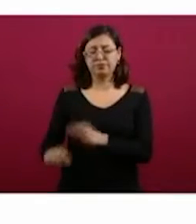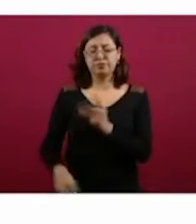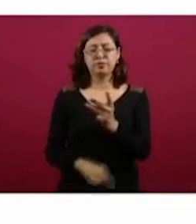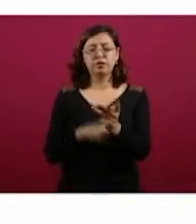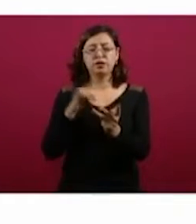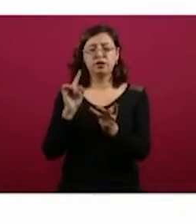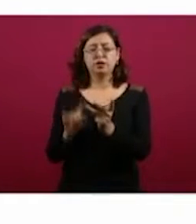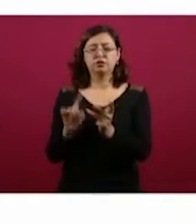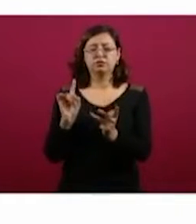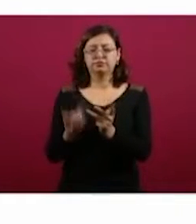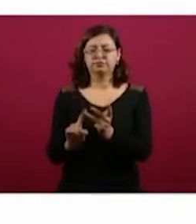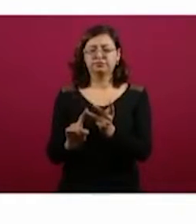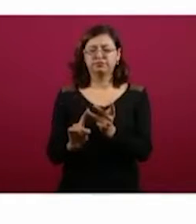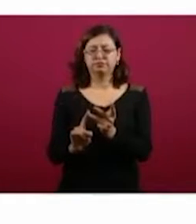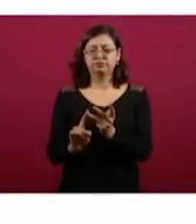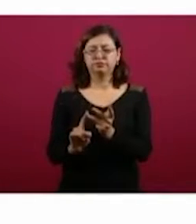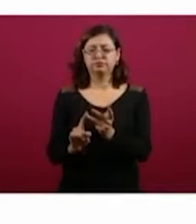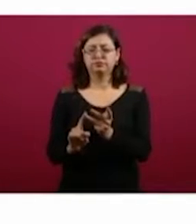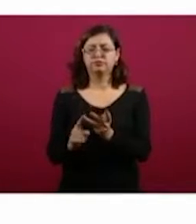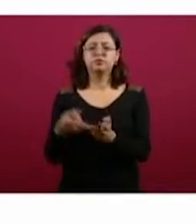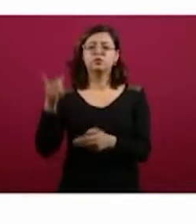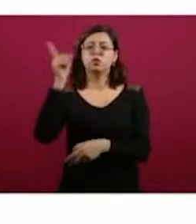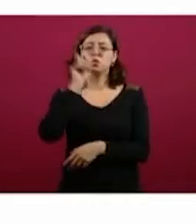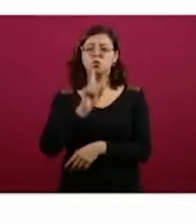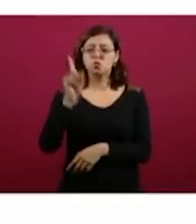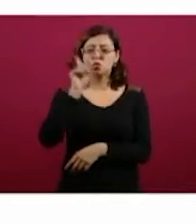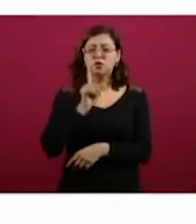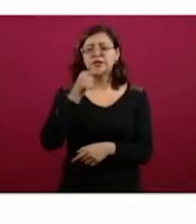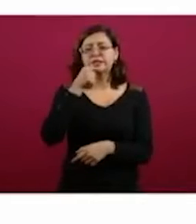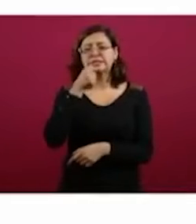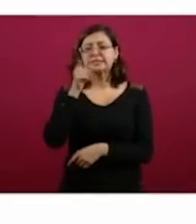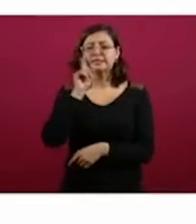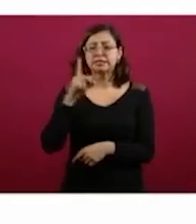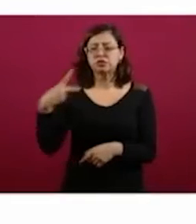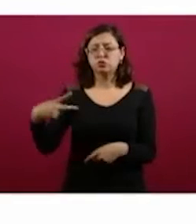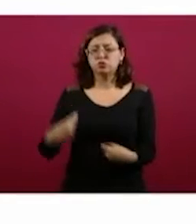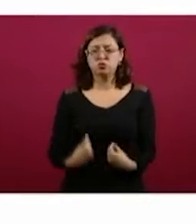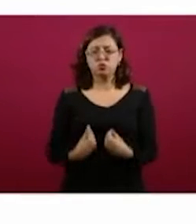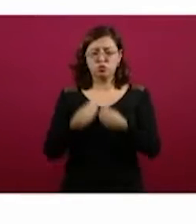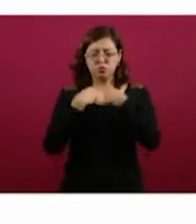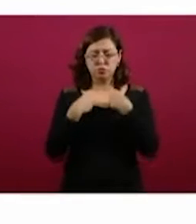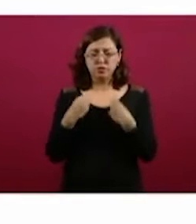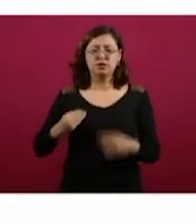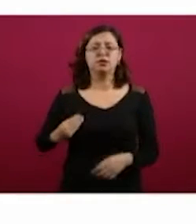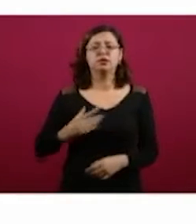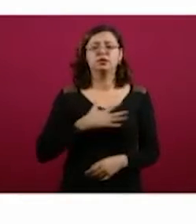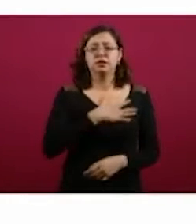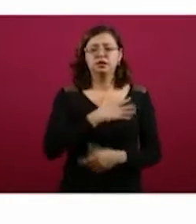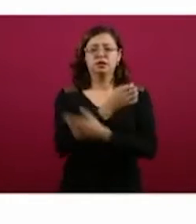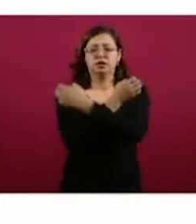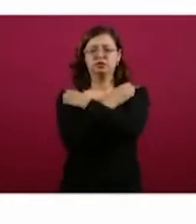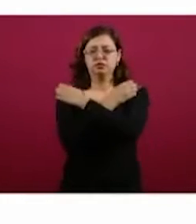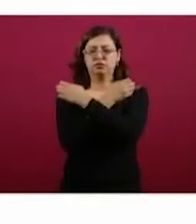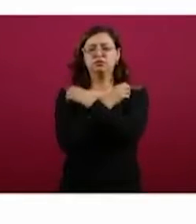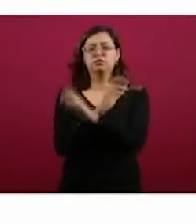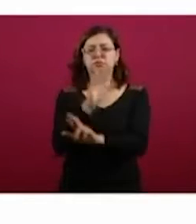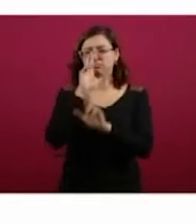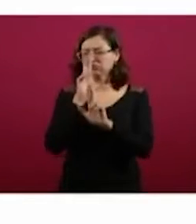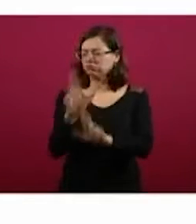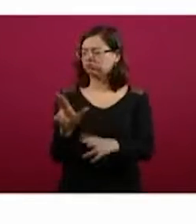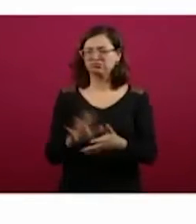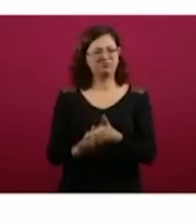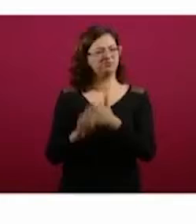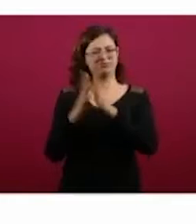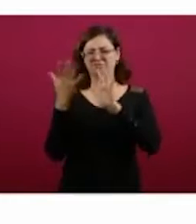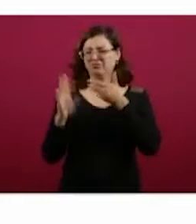garantizar mayor bienestar en la vida de las mujeres y niñas, con educación para todas, respeto, no